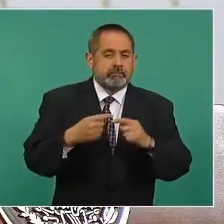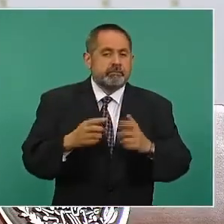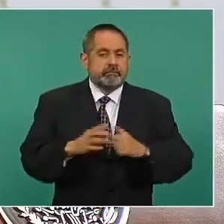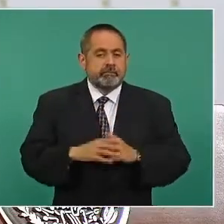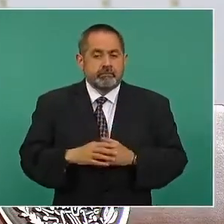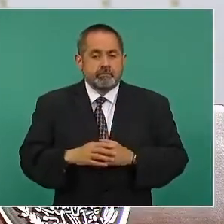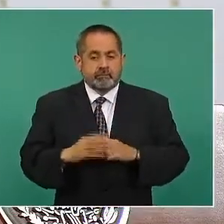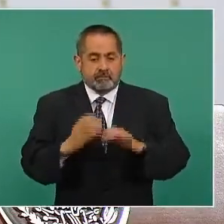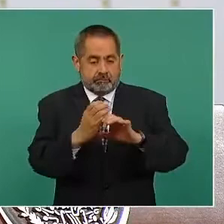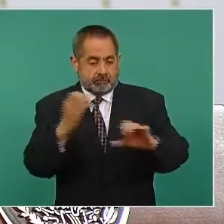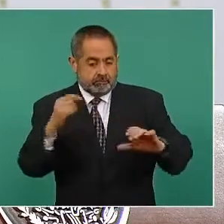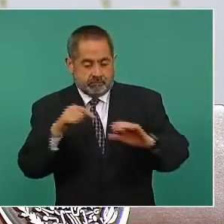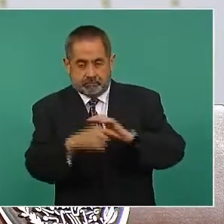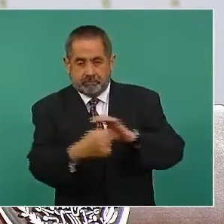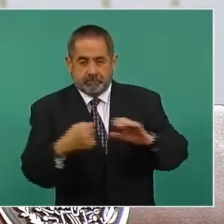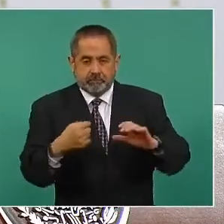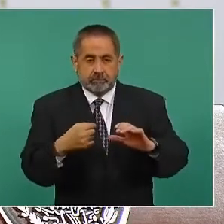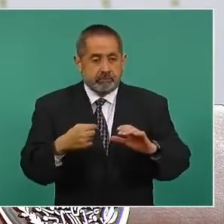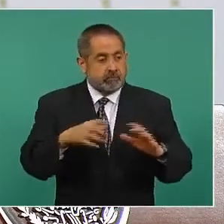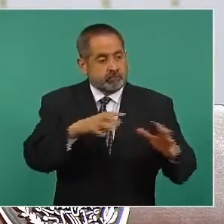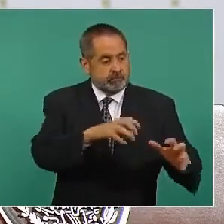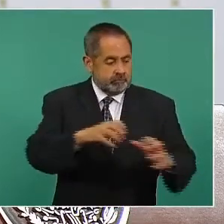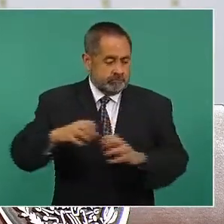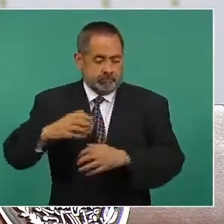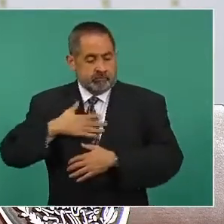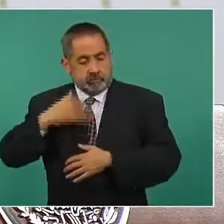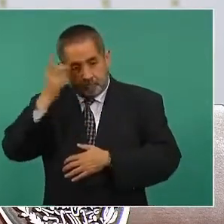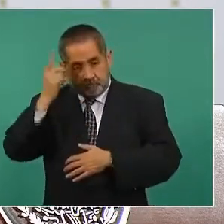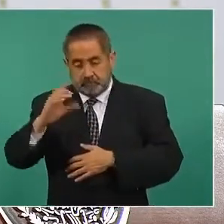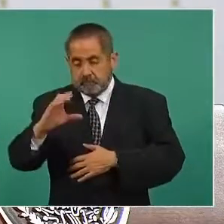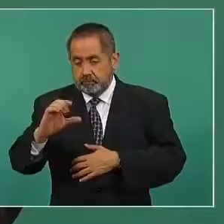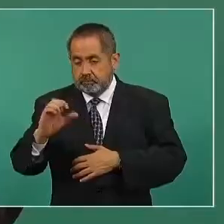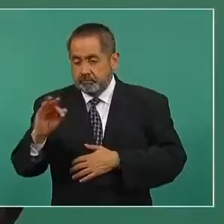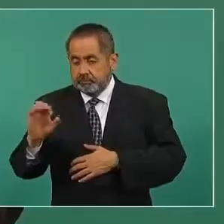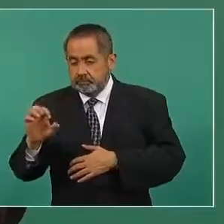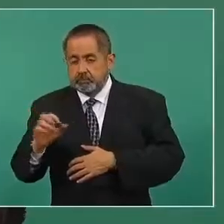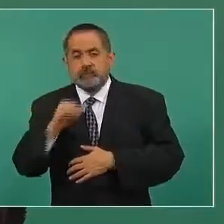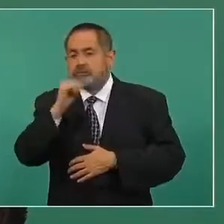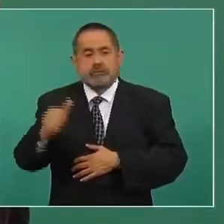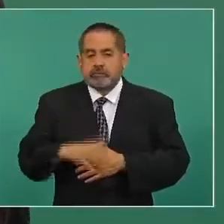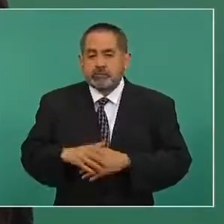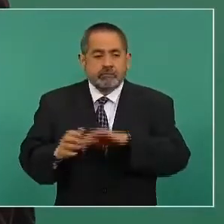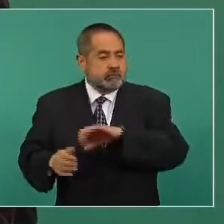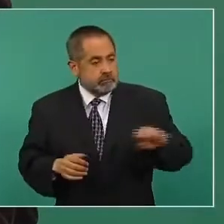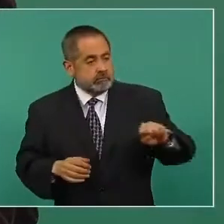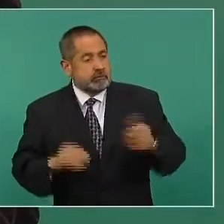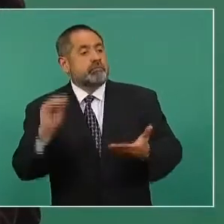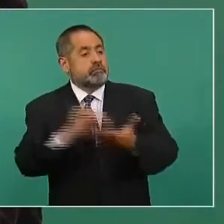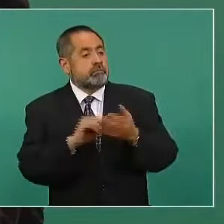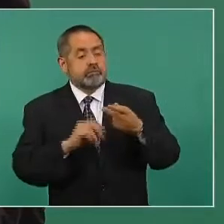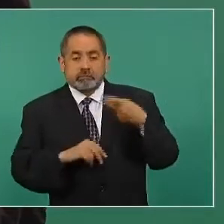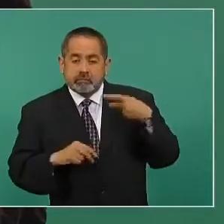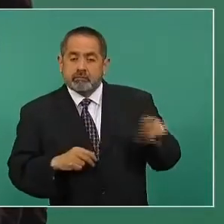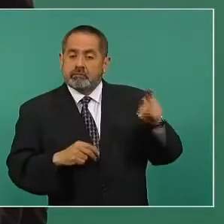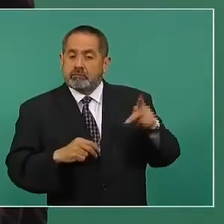los gasoductos no pasan a formar parte de la Comisión Federal de Electricidad, sino siguen siendo de las